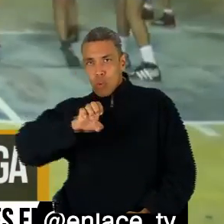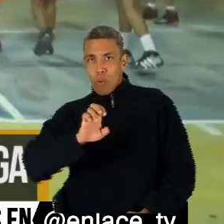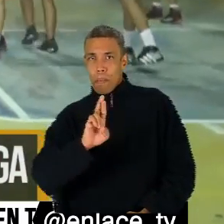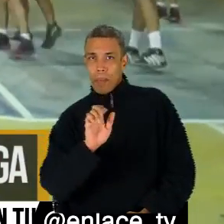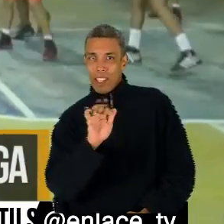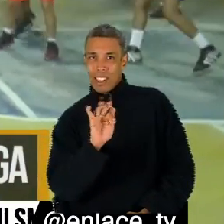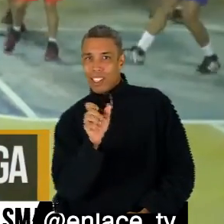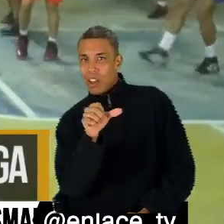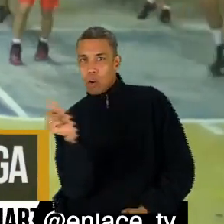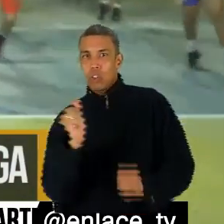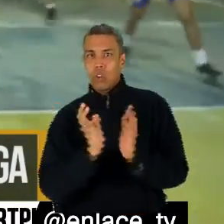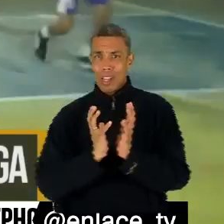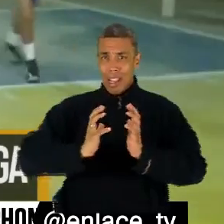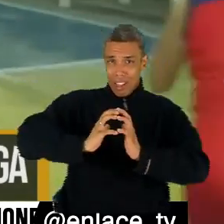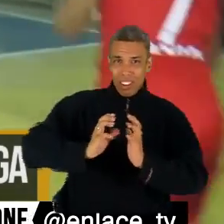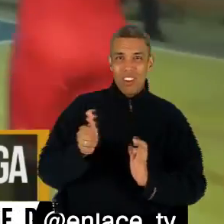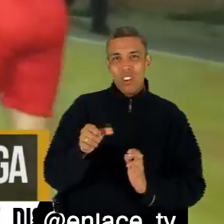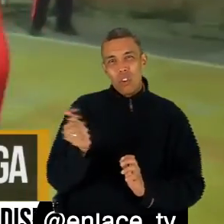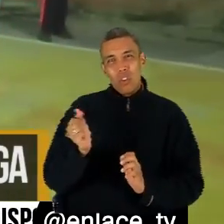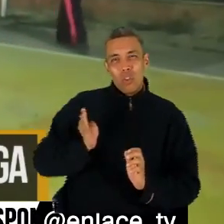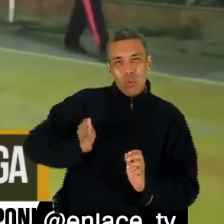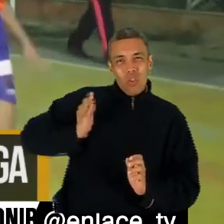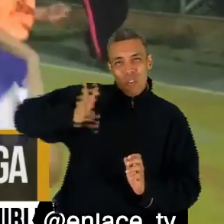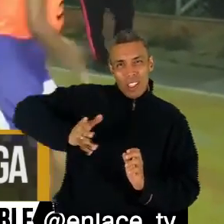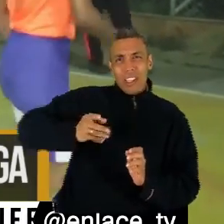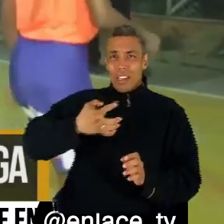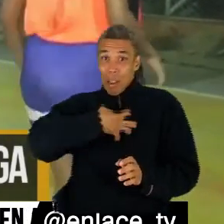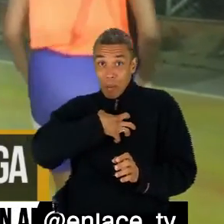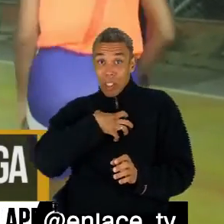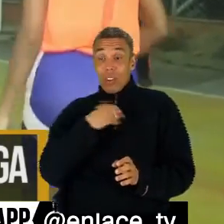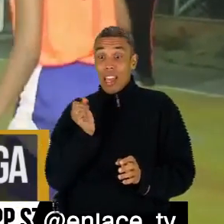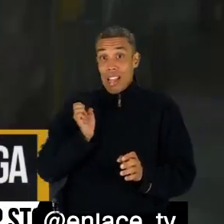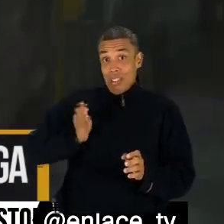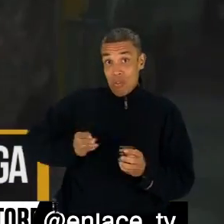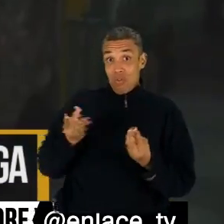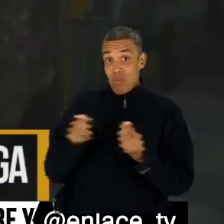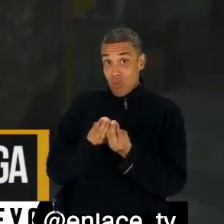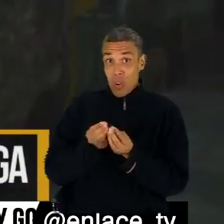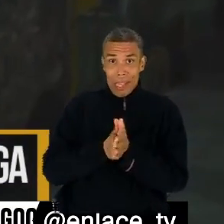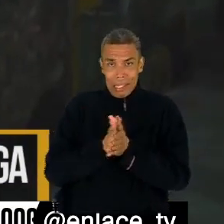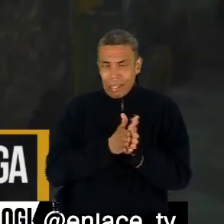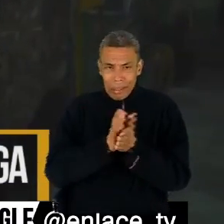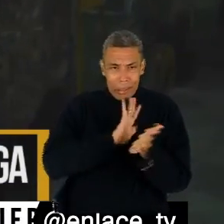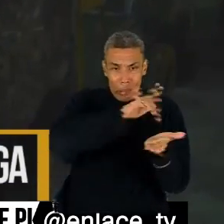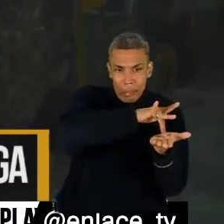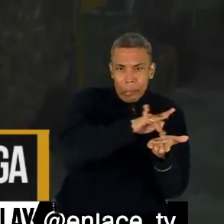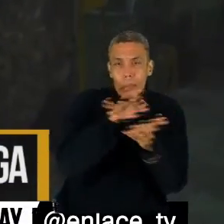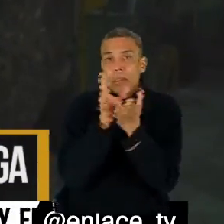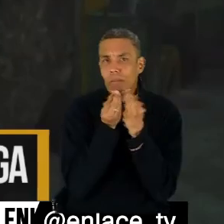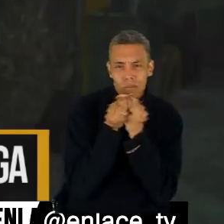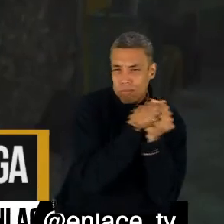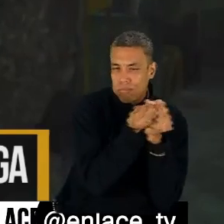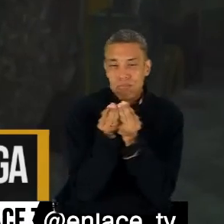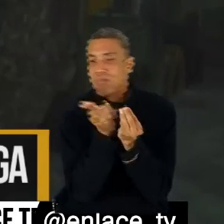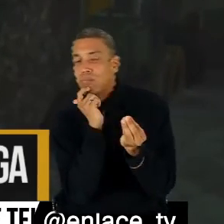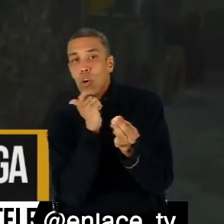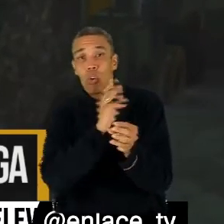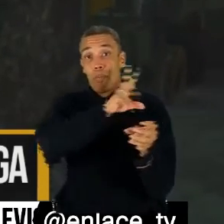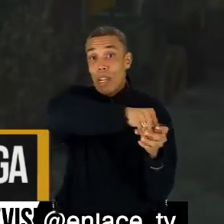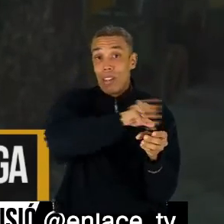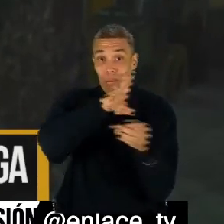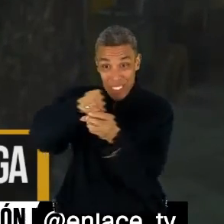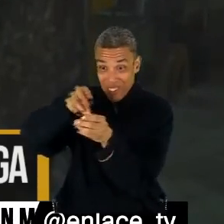y el Club Infantas. Para ambas competencias se preparan intensamente. El equipo es un excelente equipo, afortunadamente, pues todas las